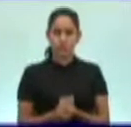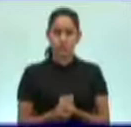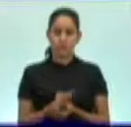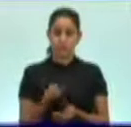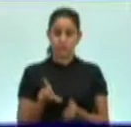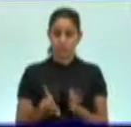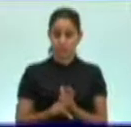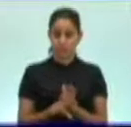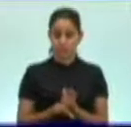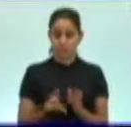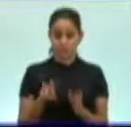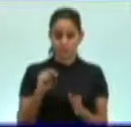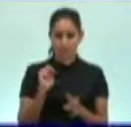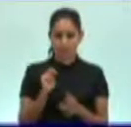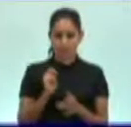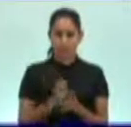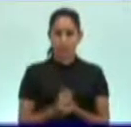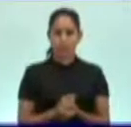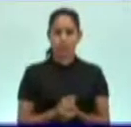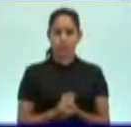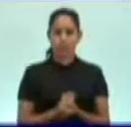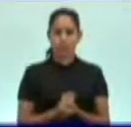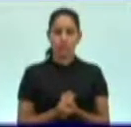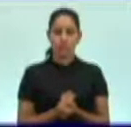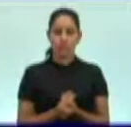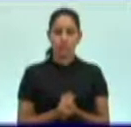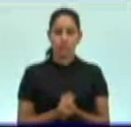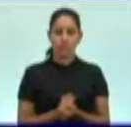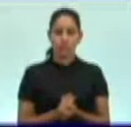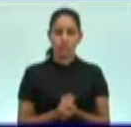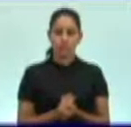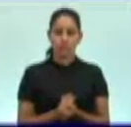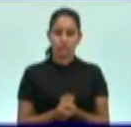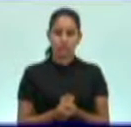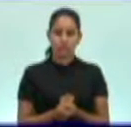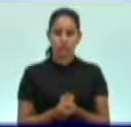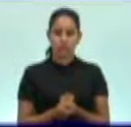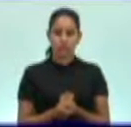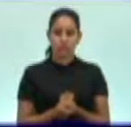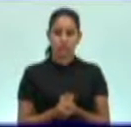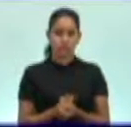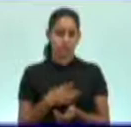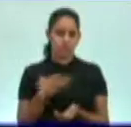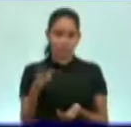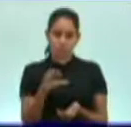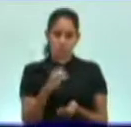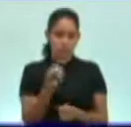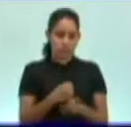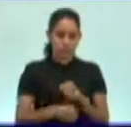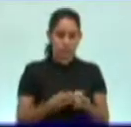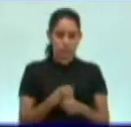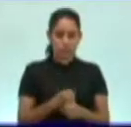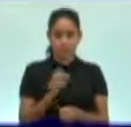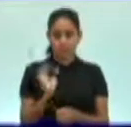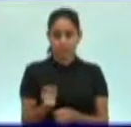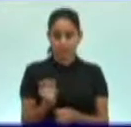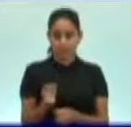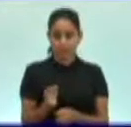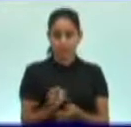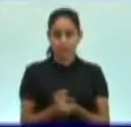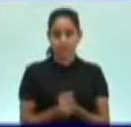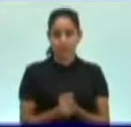forma asequible, utilizando todos los medios con que contamos para poder graficar lo que se